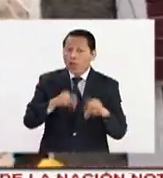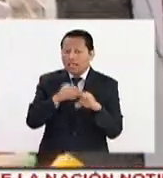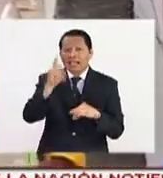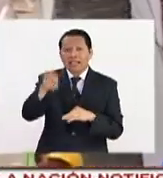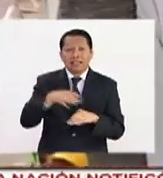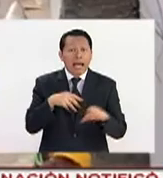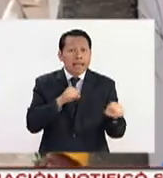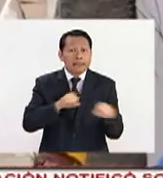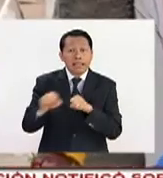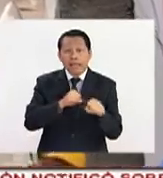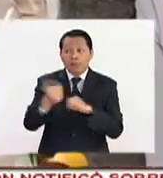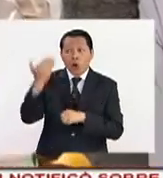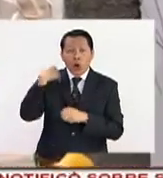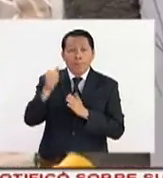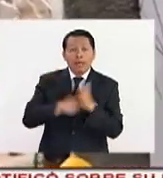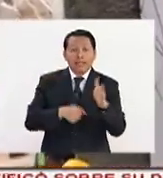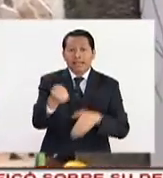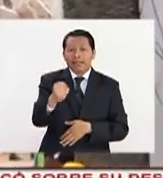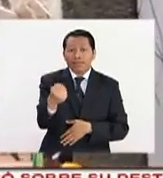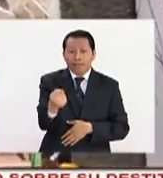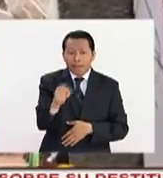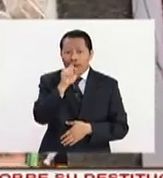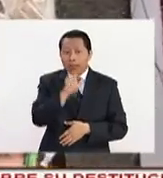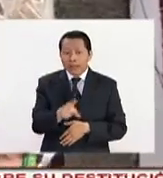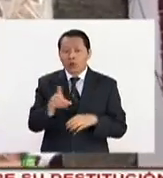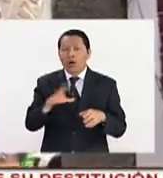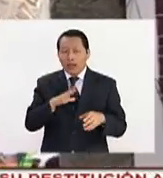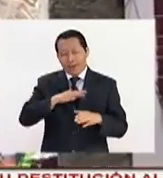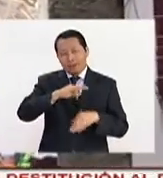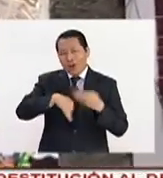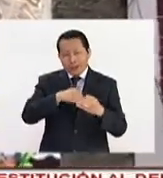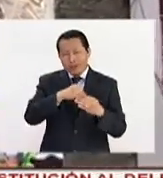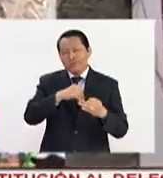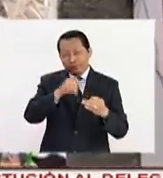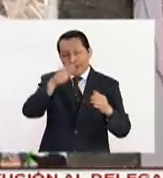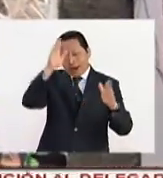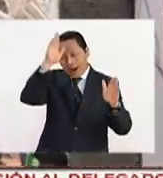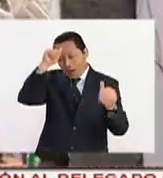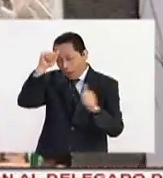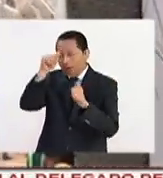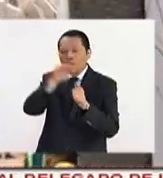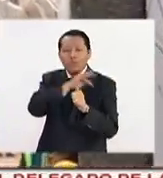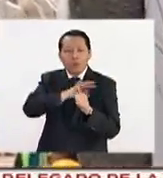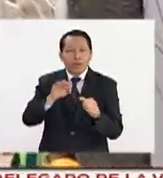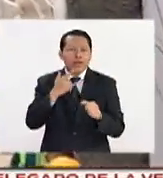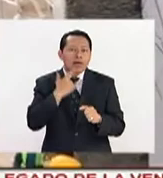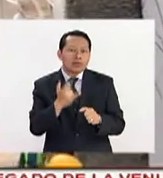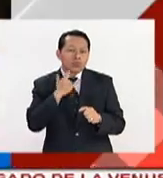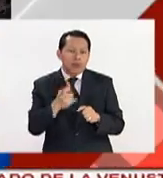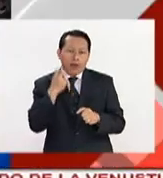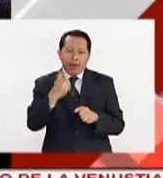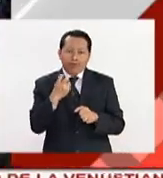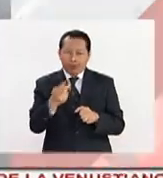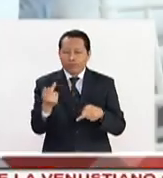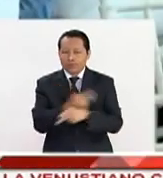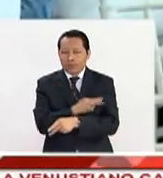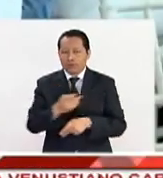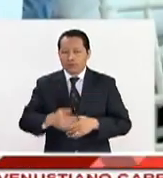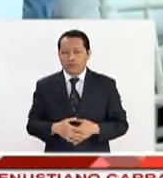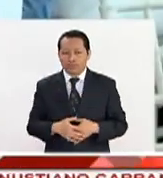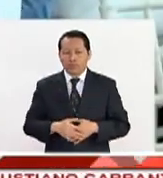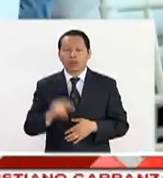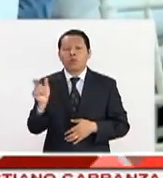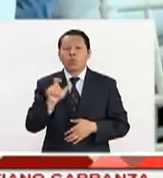fueron los sismos del pasado mes de septiembre. Los asistentes coincidieron en que los medios públicos suman esfuerzos en este tipo de eventos.